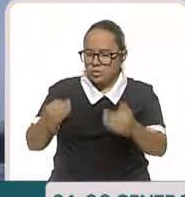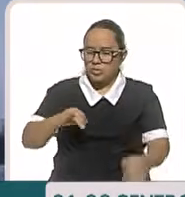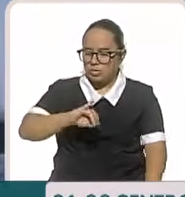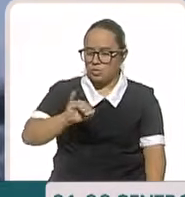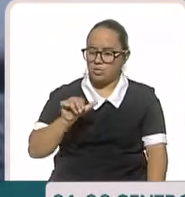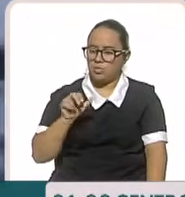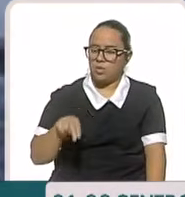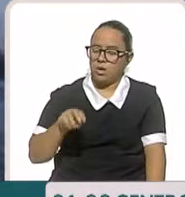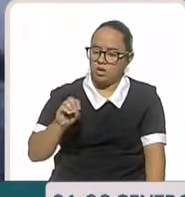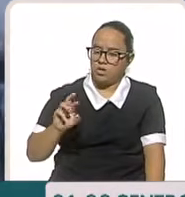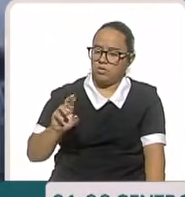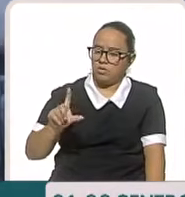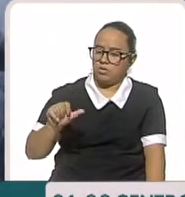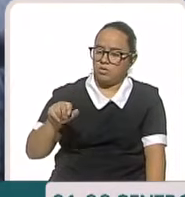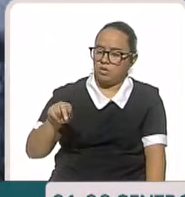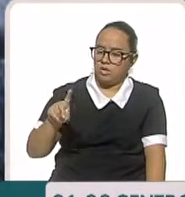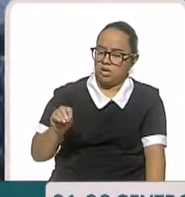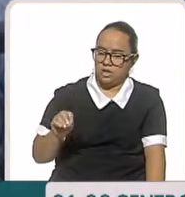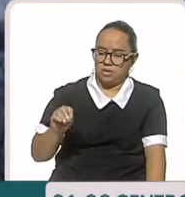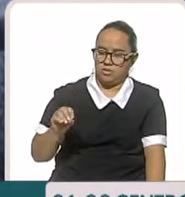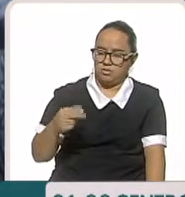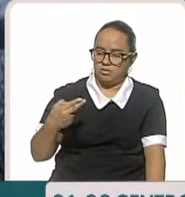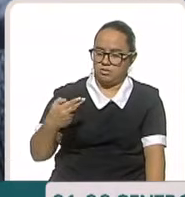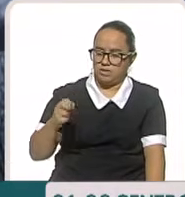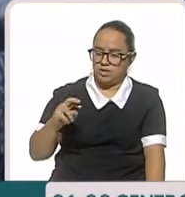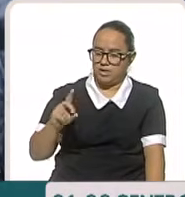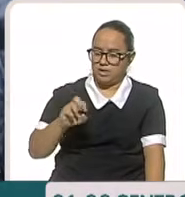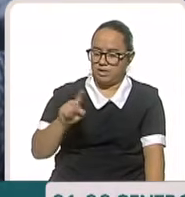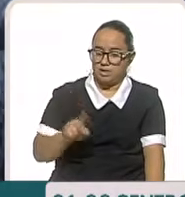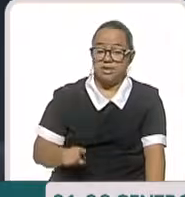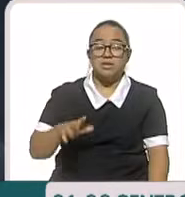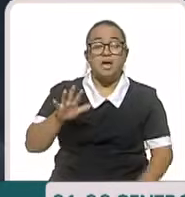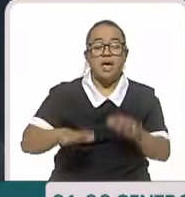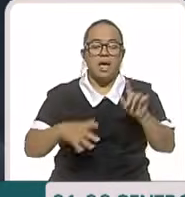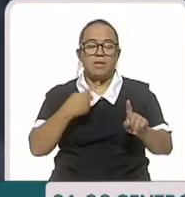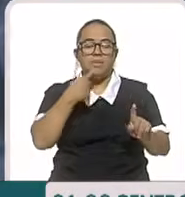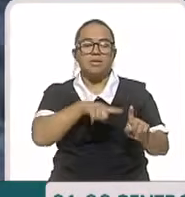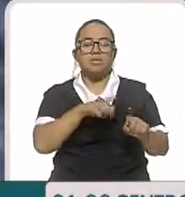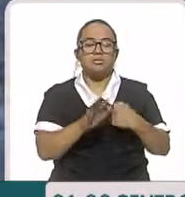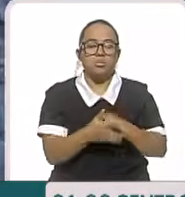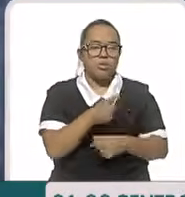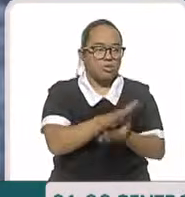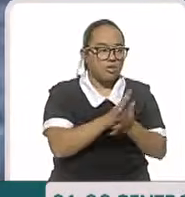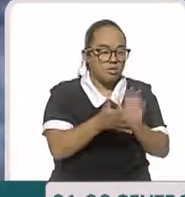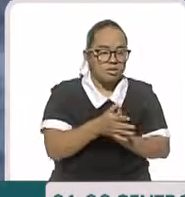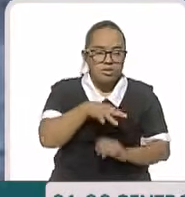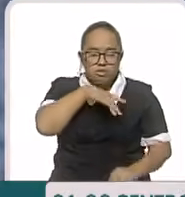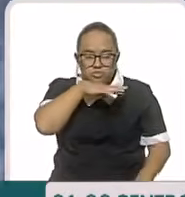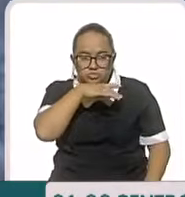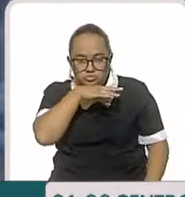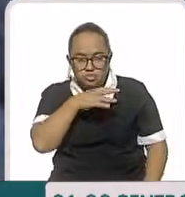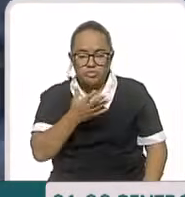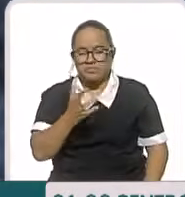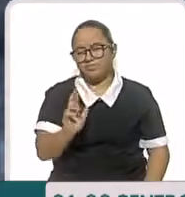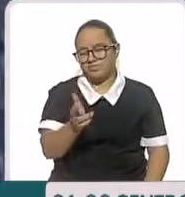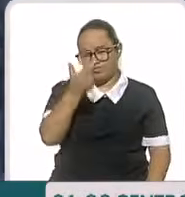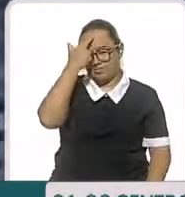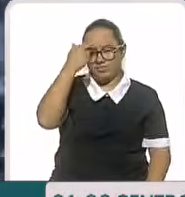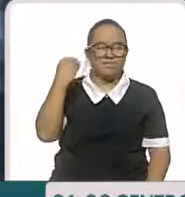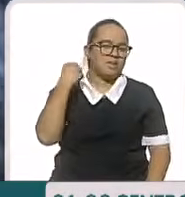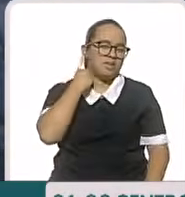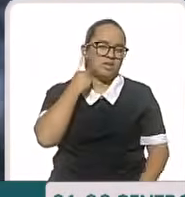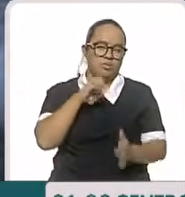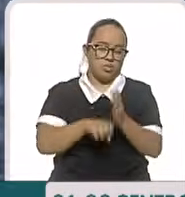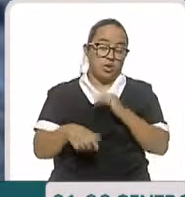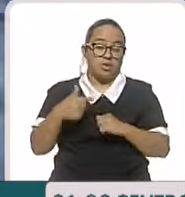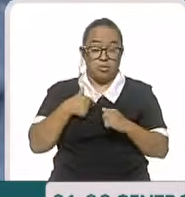Orlando Hernández. Hay que recordar que aquí hay un elemento, se les acusa mucho por conspiración. Y hay que recordar, bueno, los abogados en los casos que yo